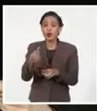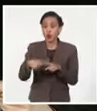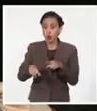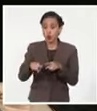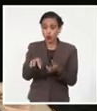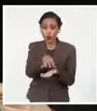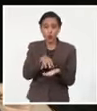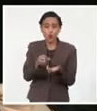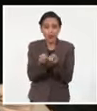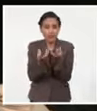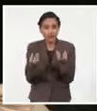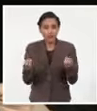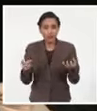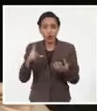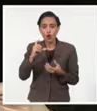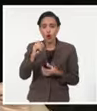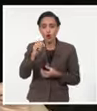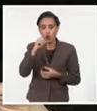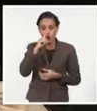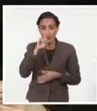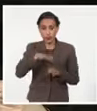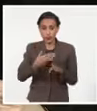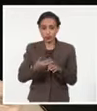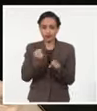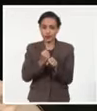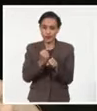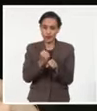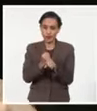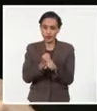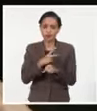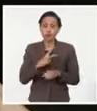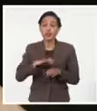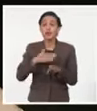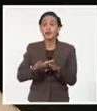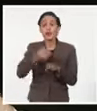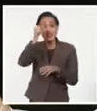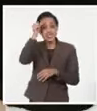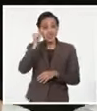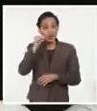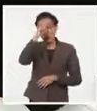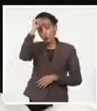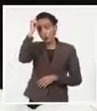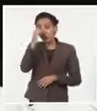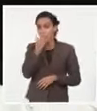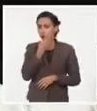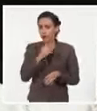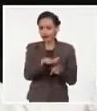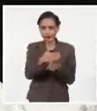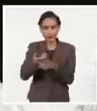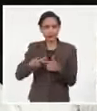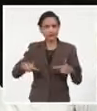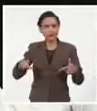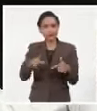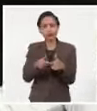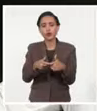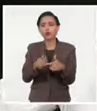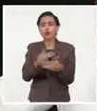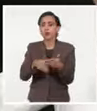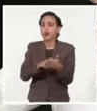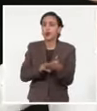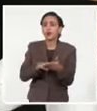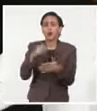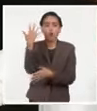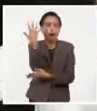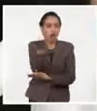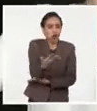ahí concluir con un trabajo productivo. También tuvimos durante sábado y domingo nuestros jóvenes en diferentes consejos populares, en la recogida de escombros, de árboles